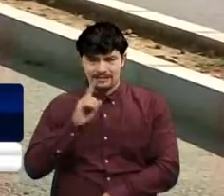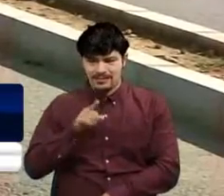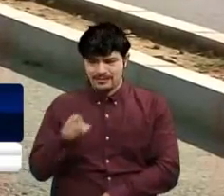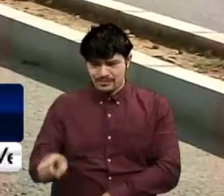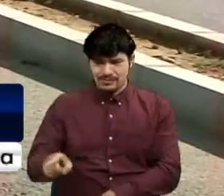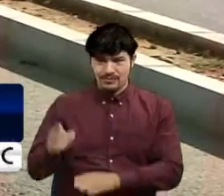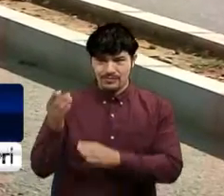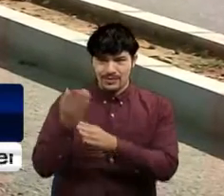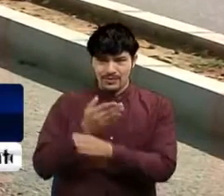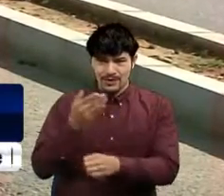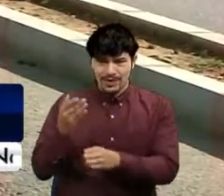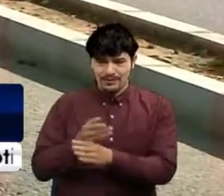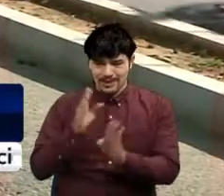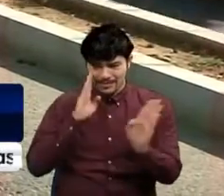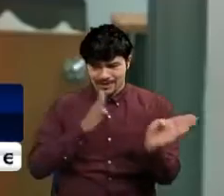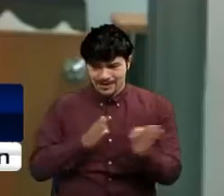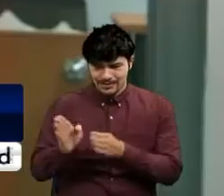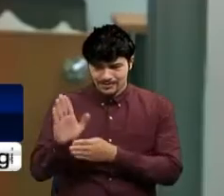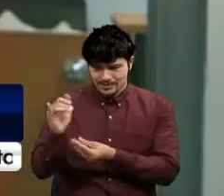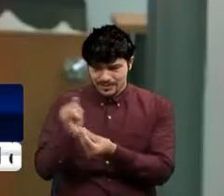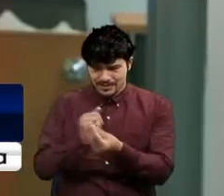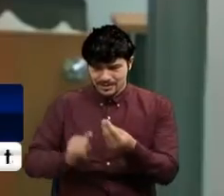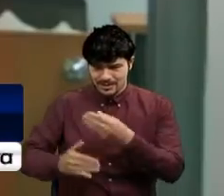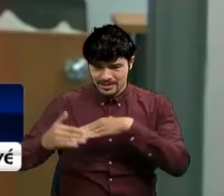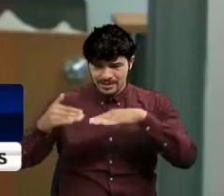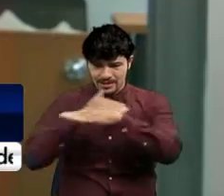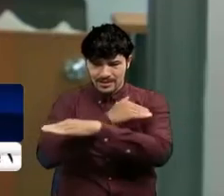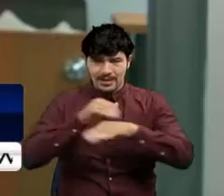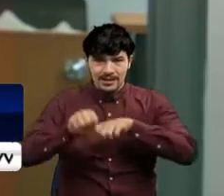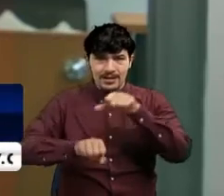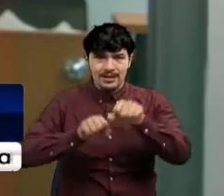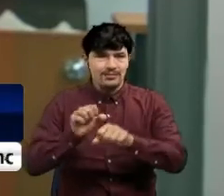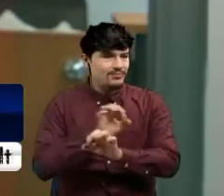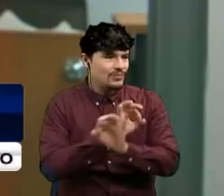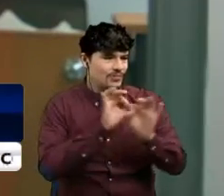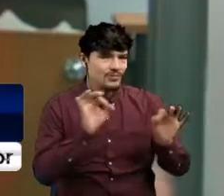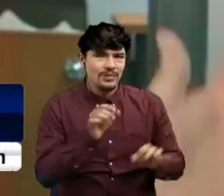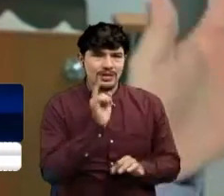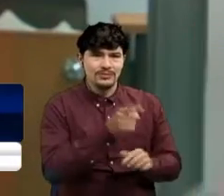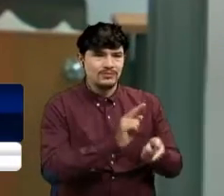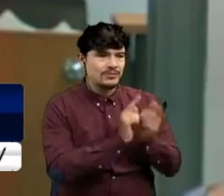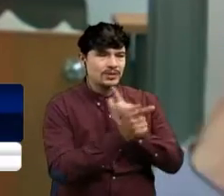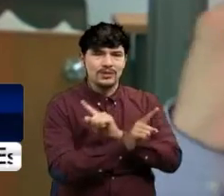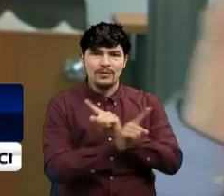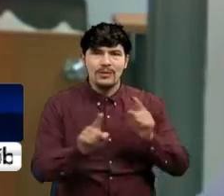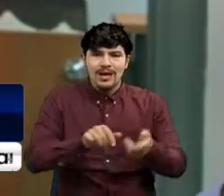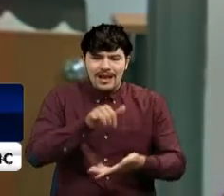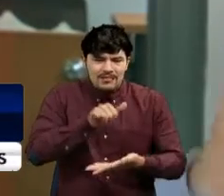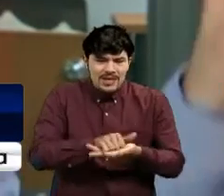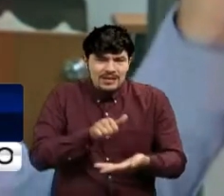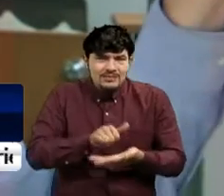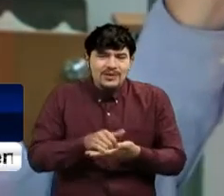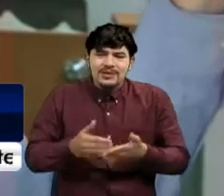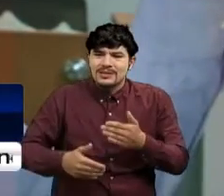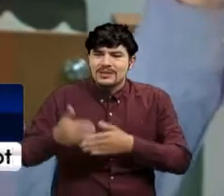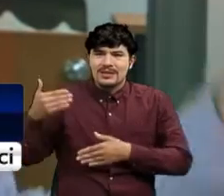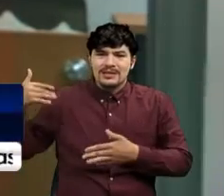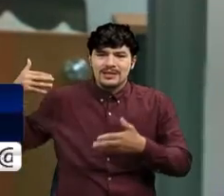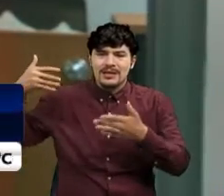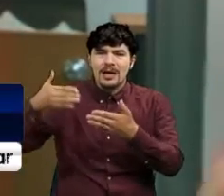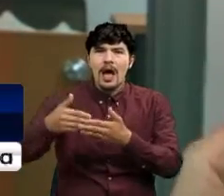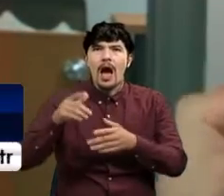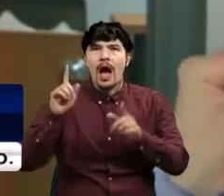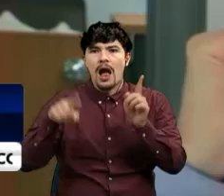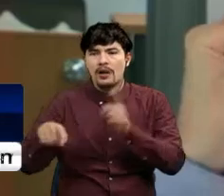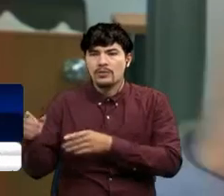no existen problemas de planeación del trazado de la ciclorruta nunca modificado ha sido el mismo desde el comienzo hubo unos